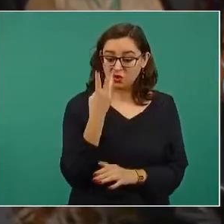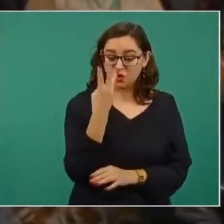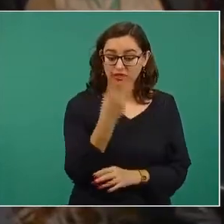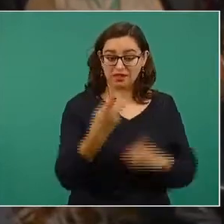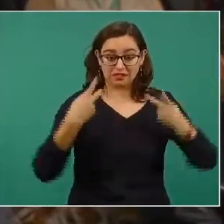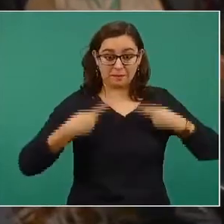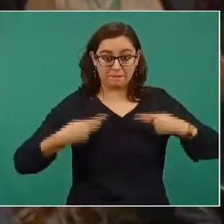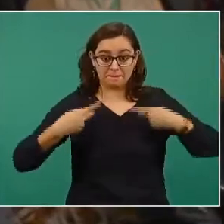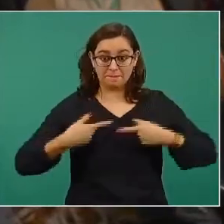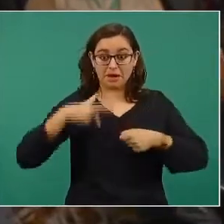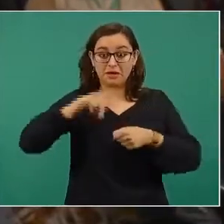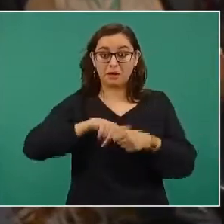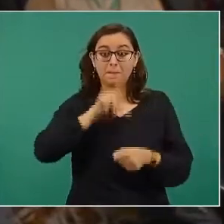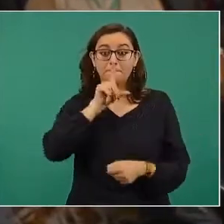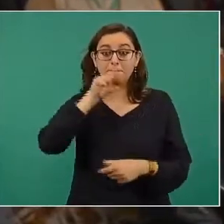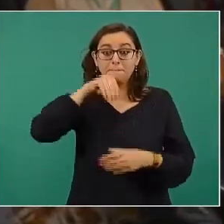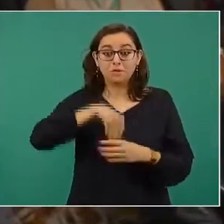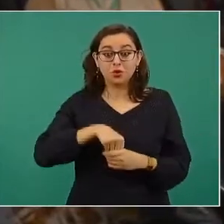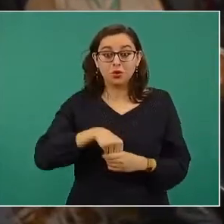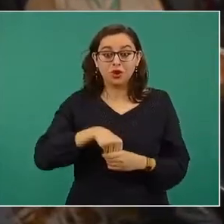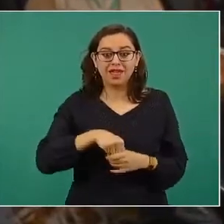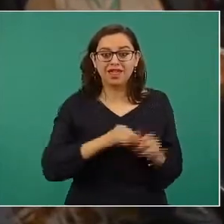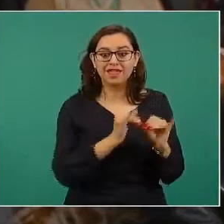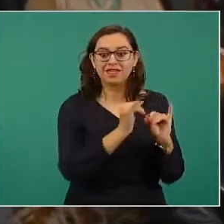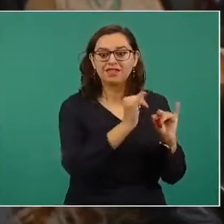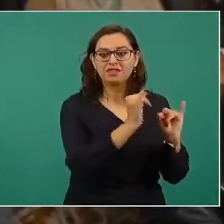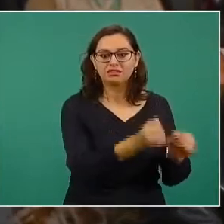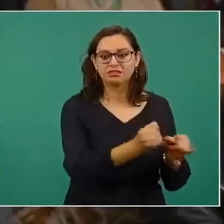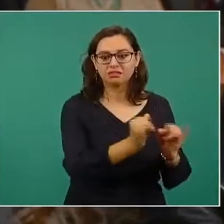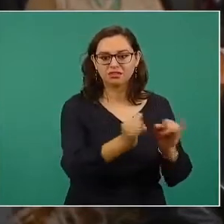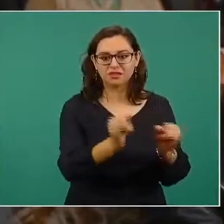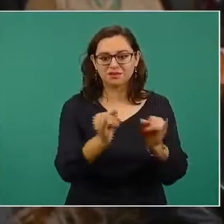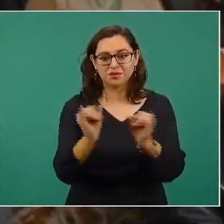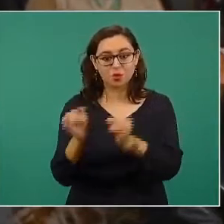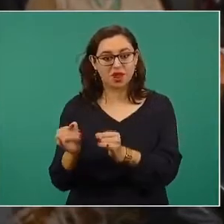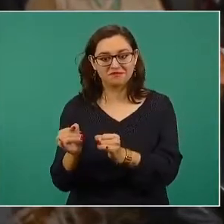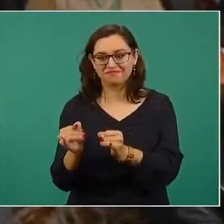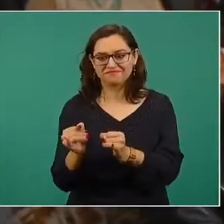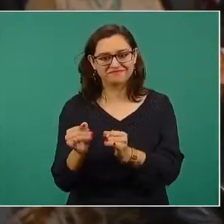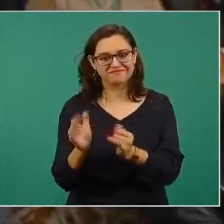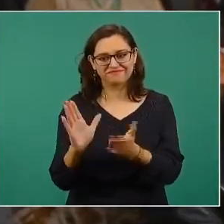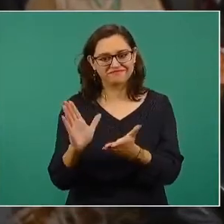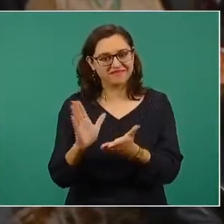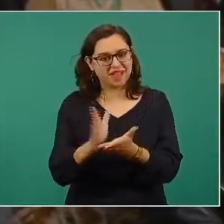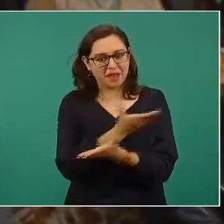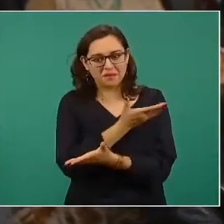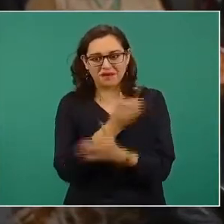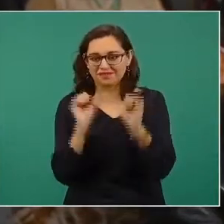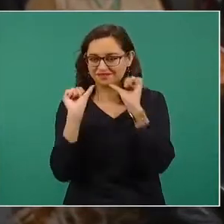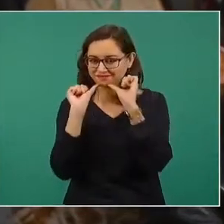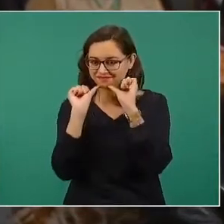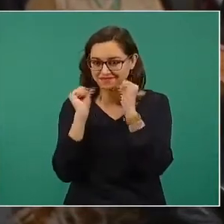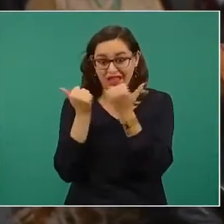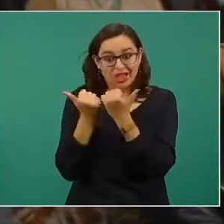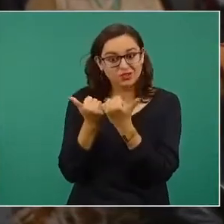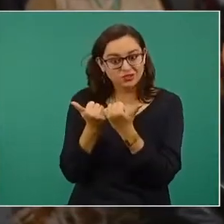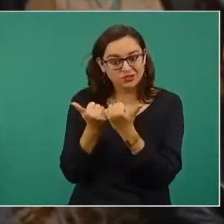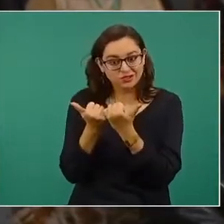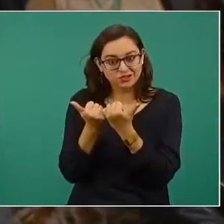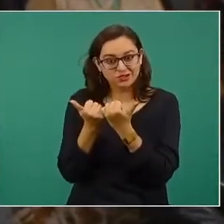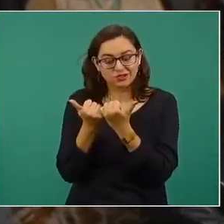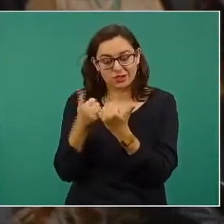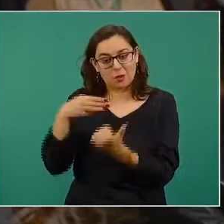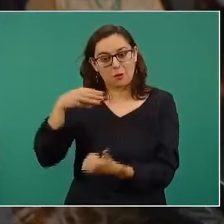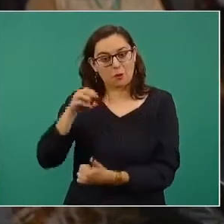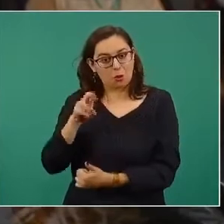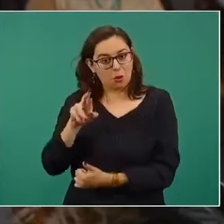datos personales solo son de personas físicas, y Mexicanos contra la Corrupción y la Impunidad pues no es una persona física, es una